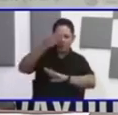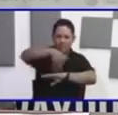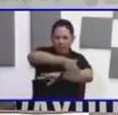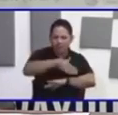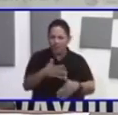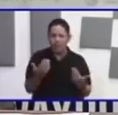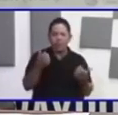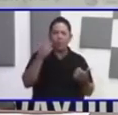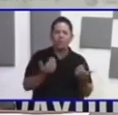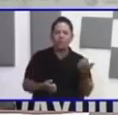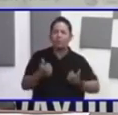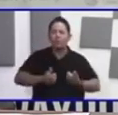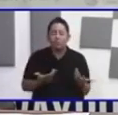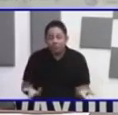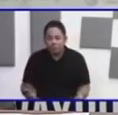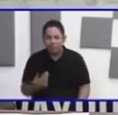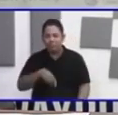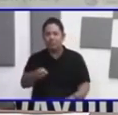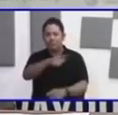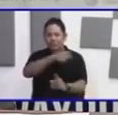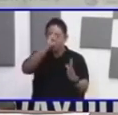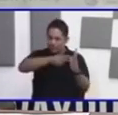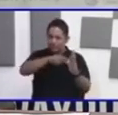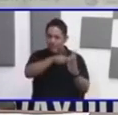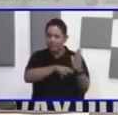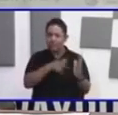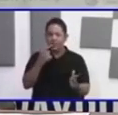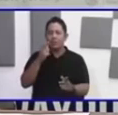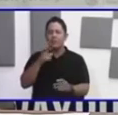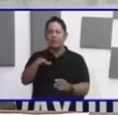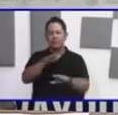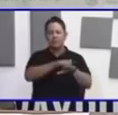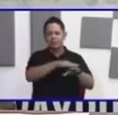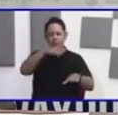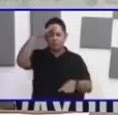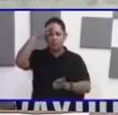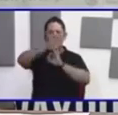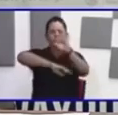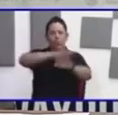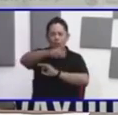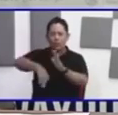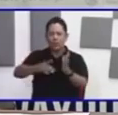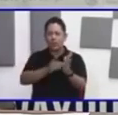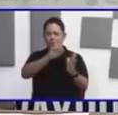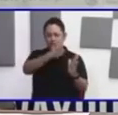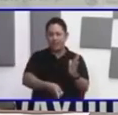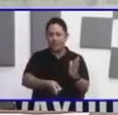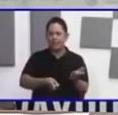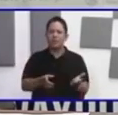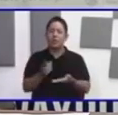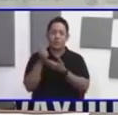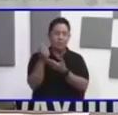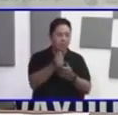que entiendan que el Departamento de Policías está para cuidarlos. En estos momentos todos los decretos que estamos realizando es para el beneficio de